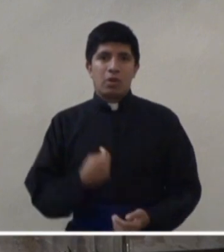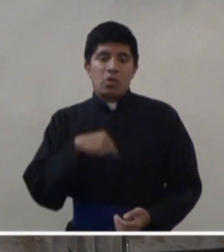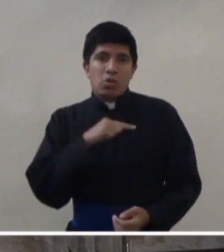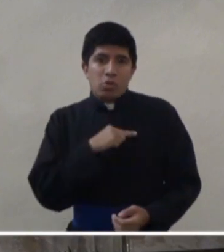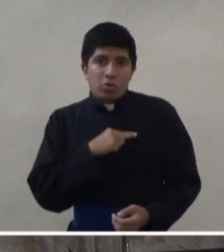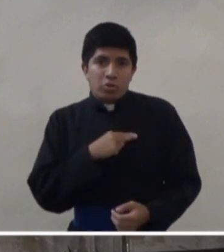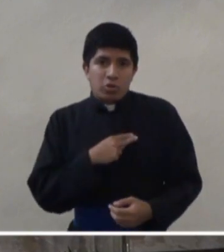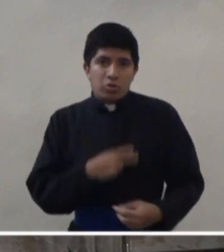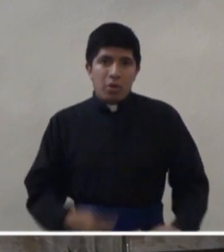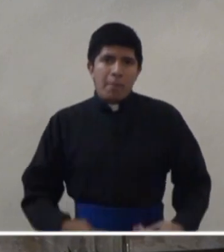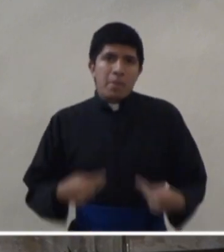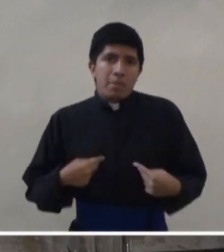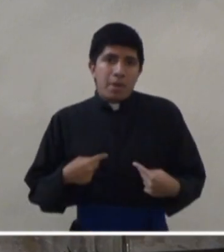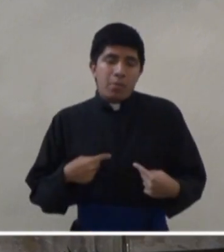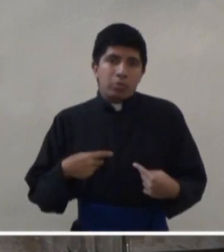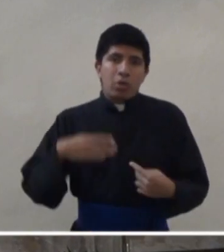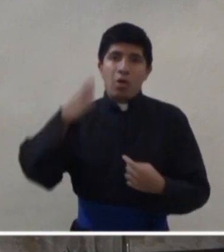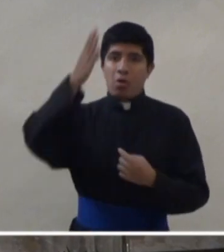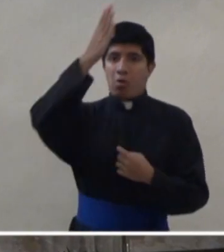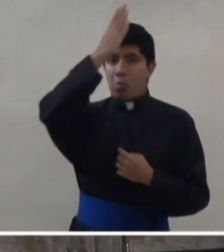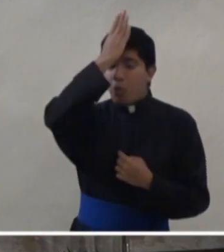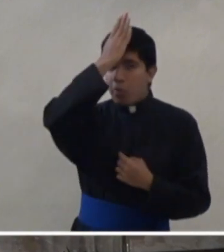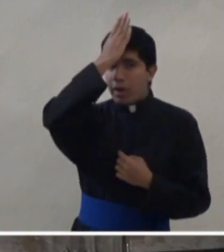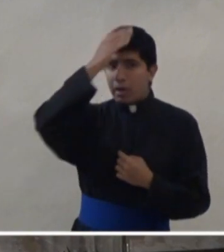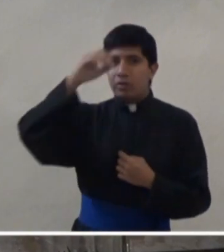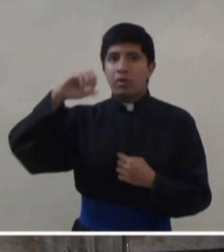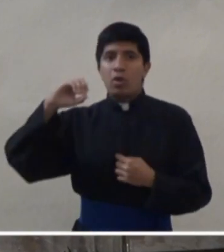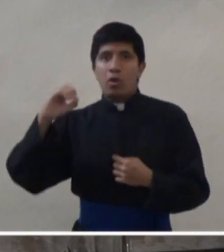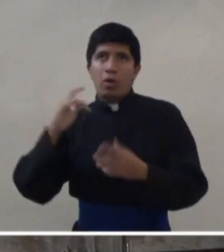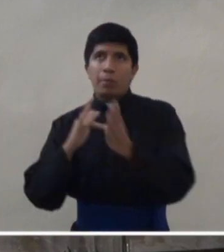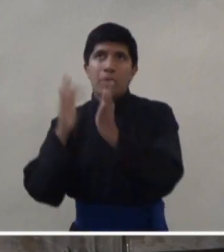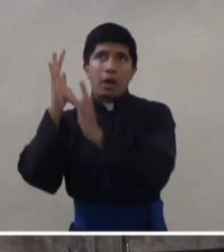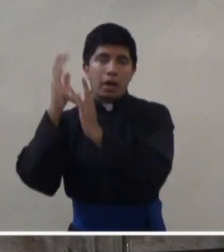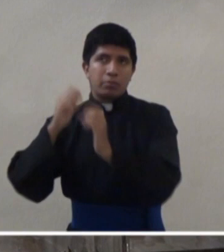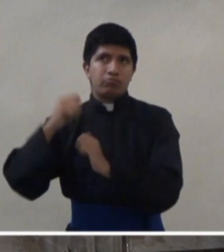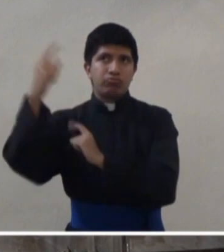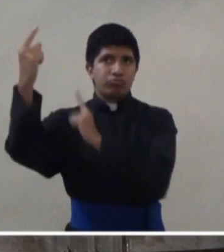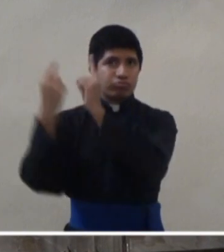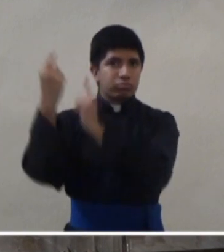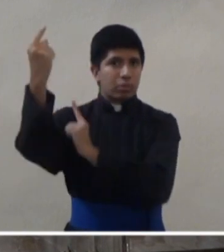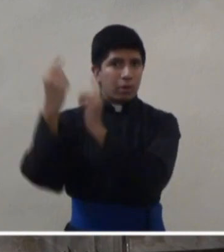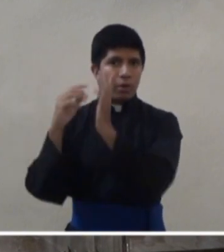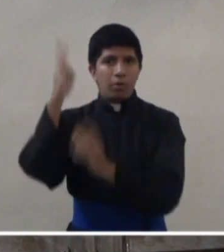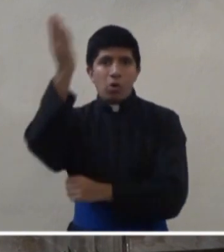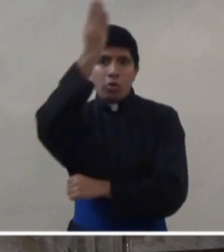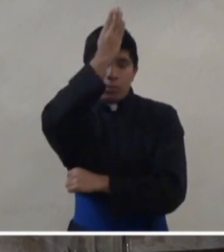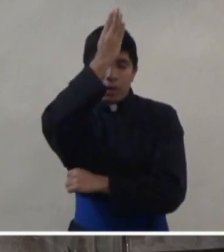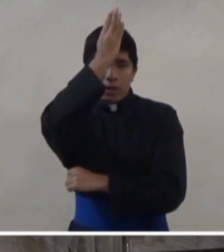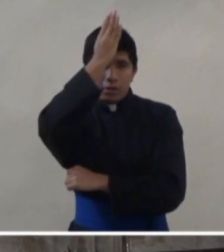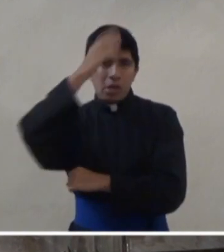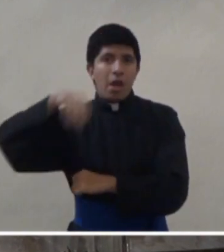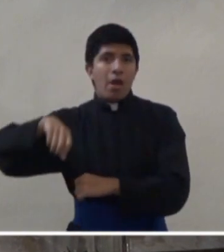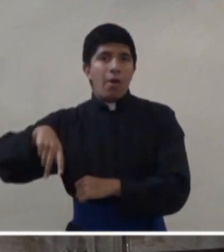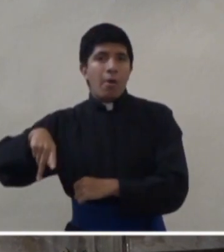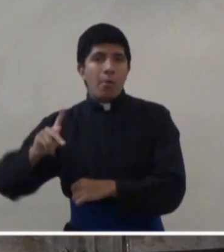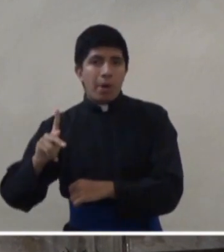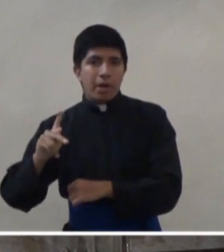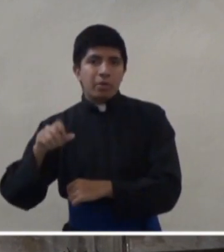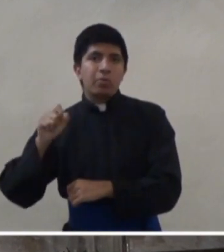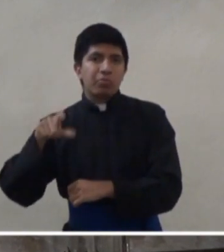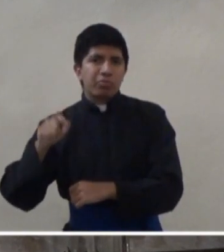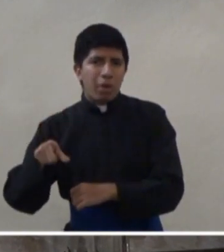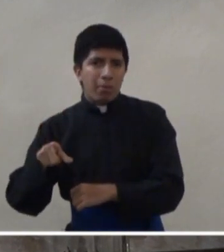entonces como ovejas con respecto a Jesús, pero también en algunas ocasiones